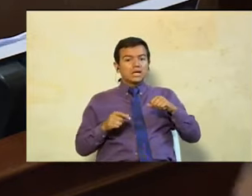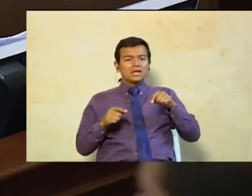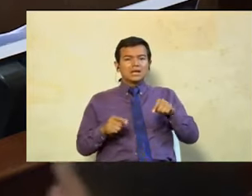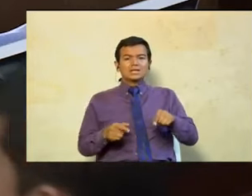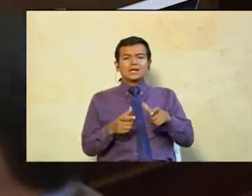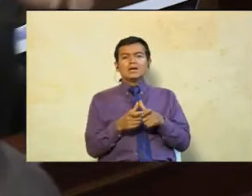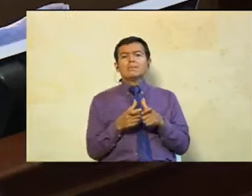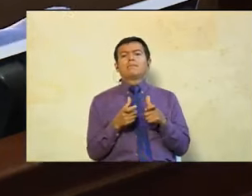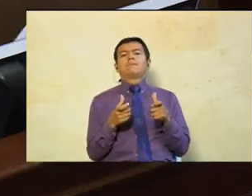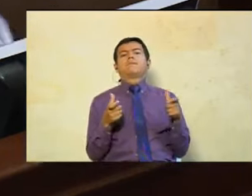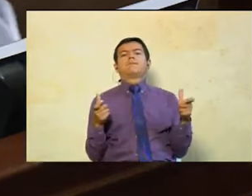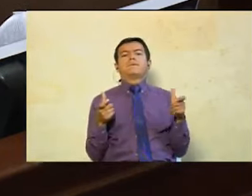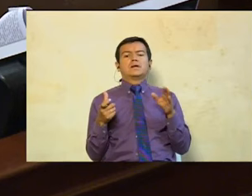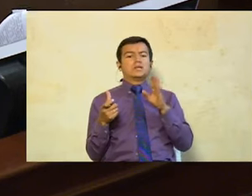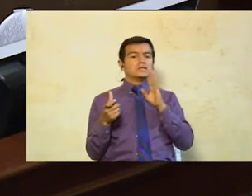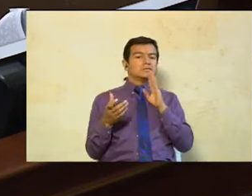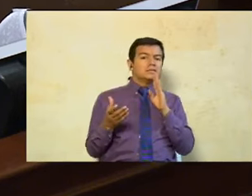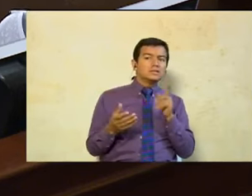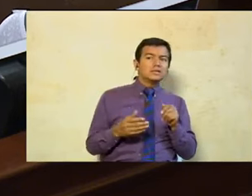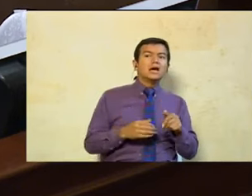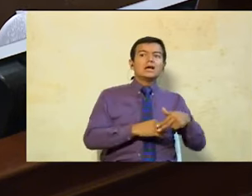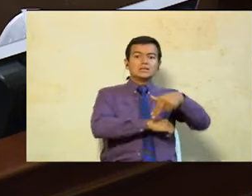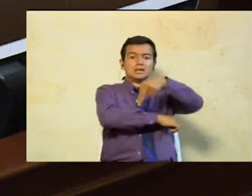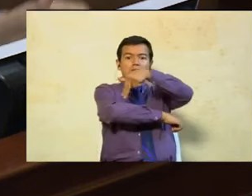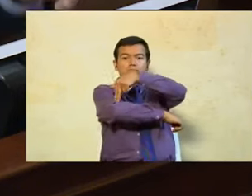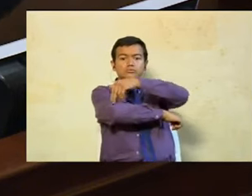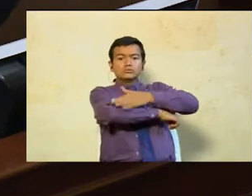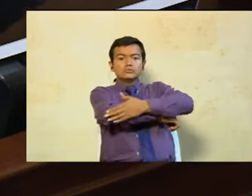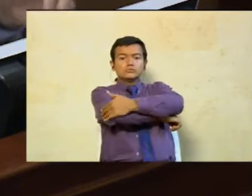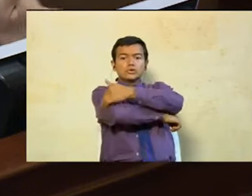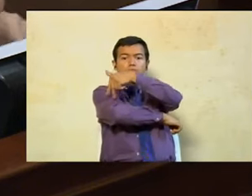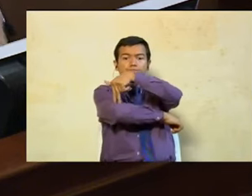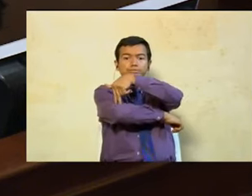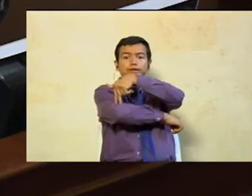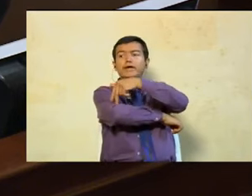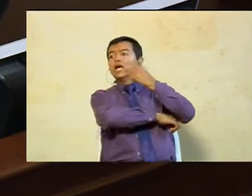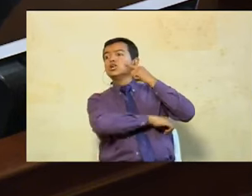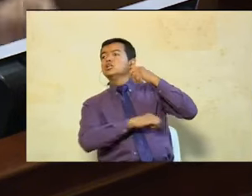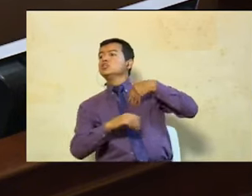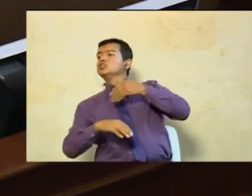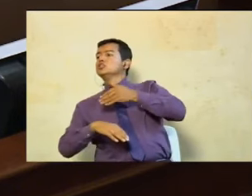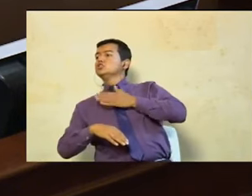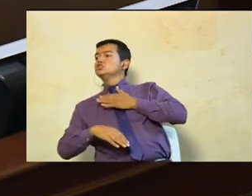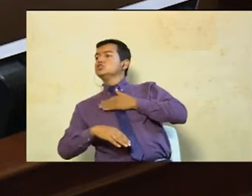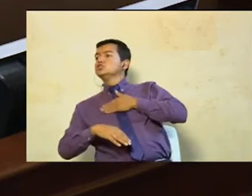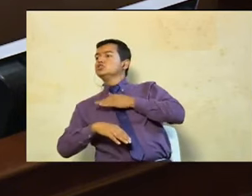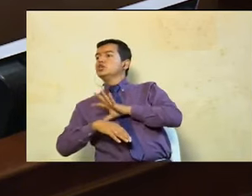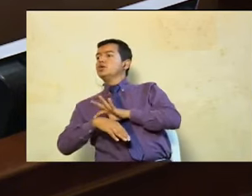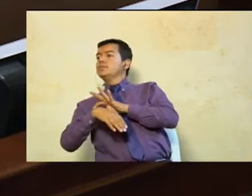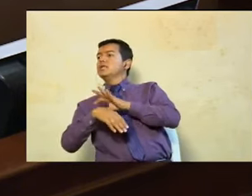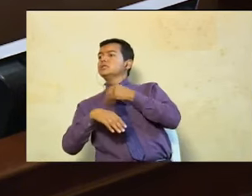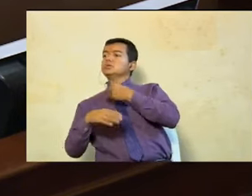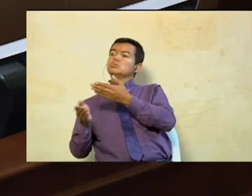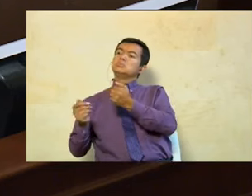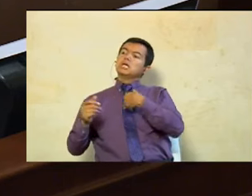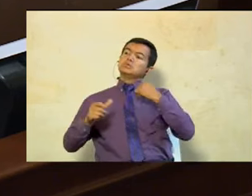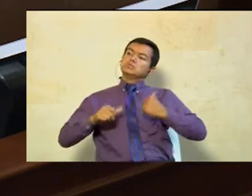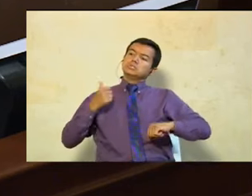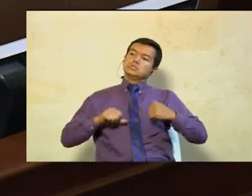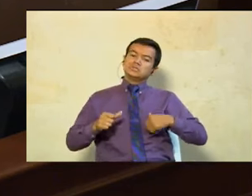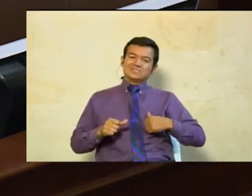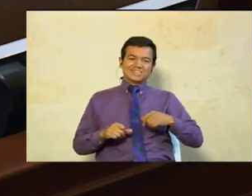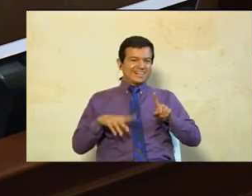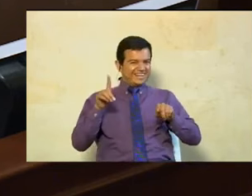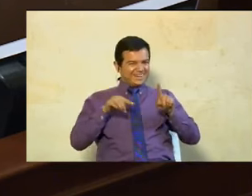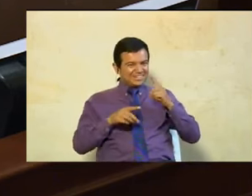llenando en cada esquina aparecen médicos inclusive Pues de esos que se hacen